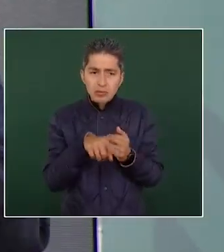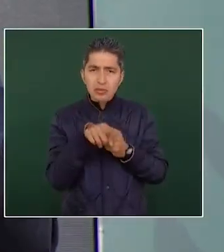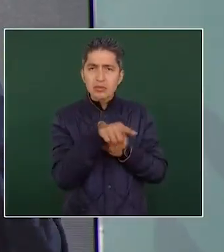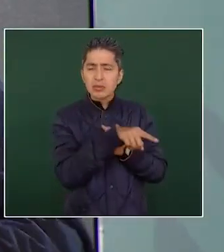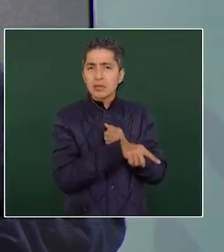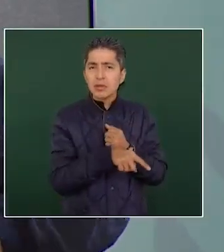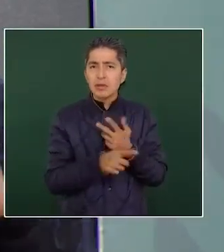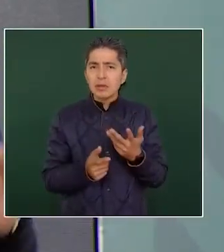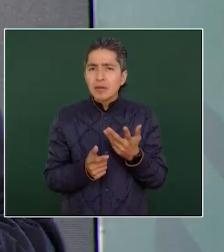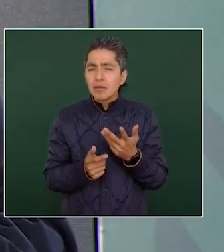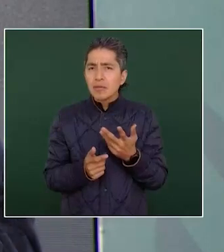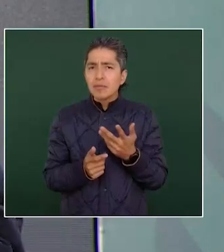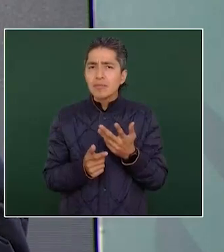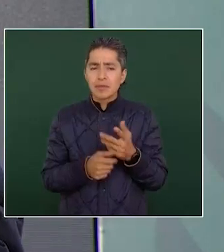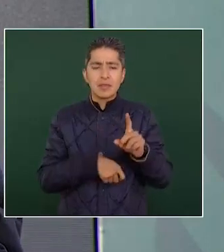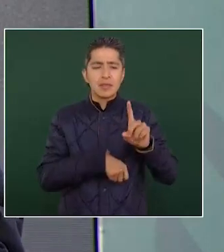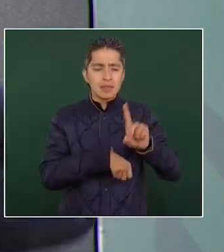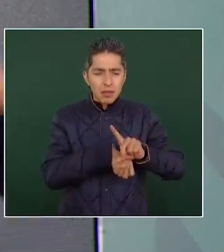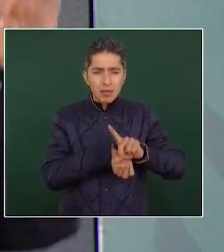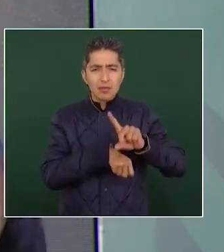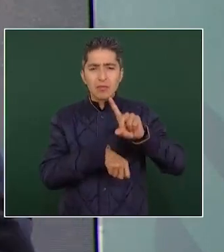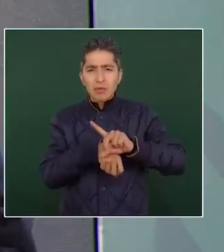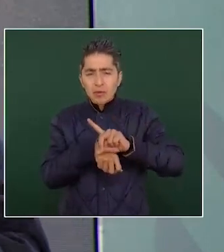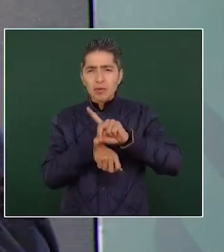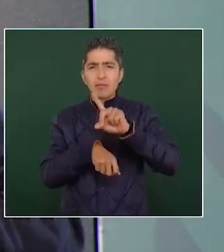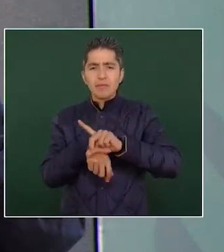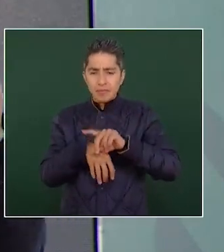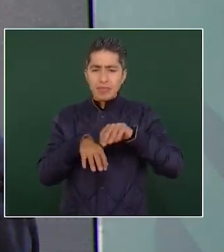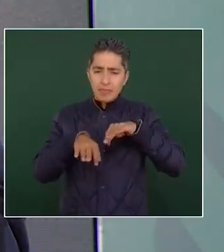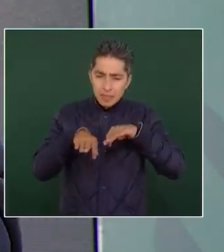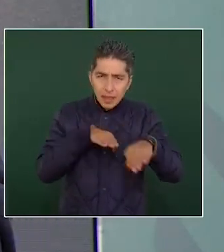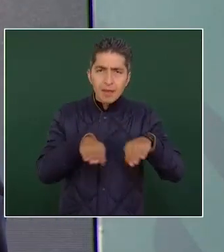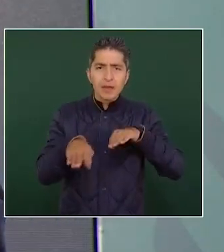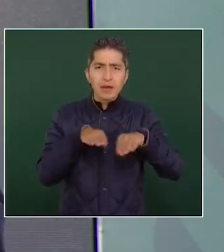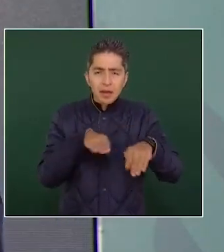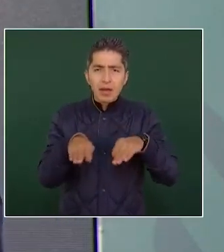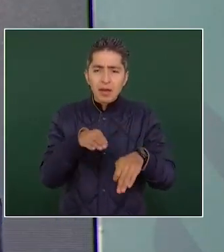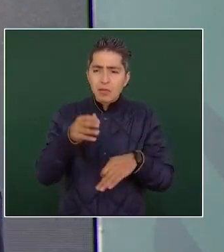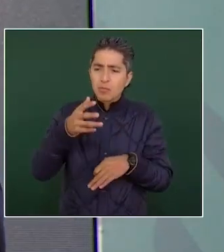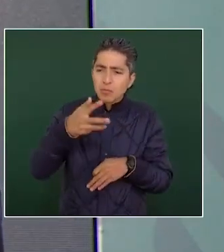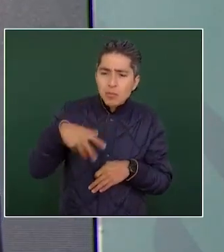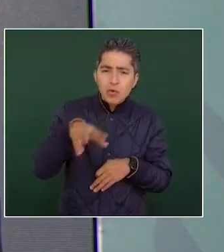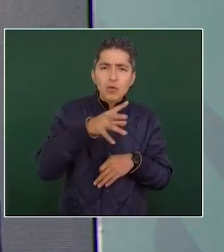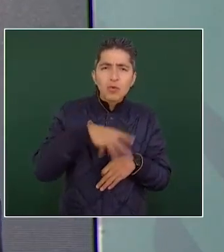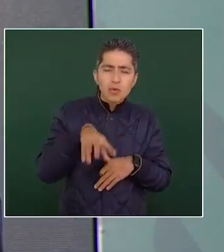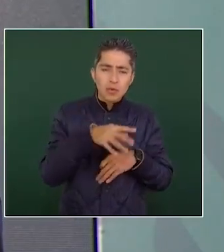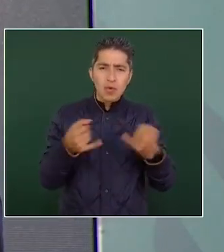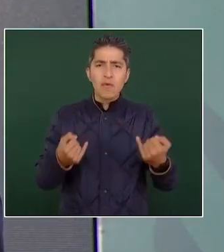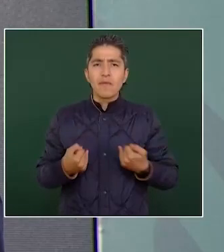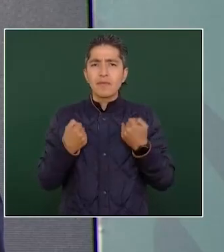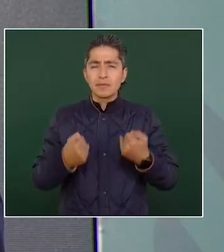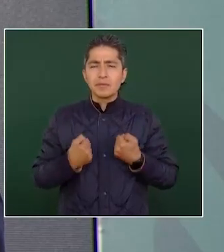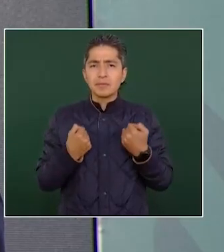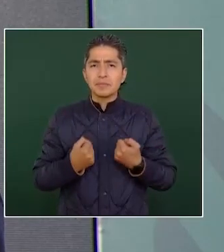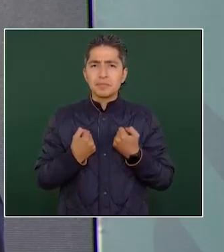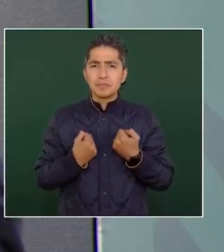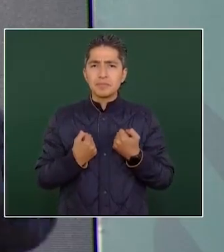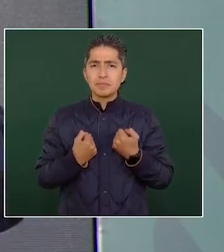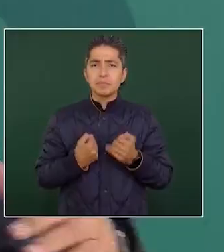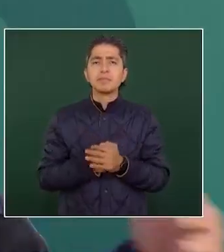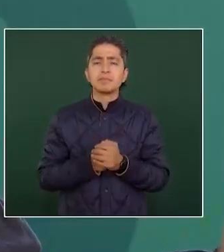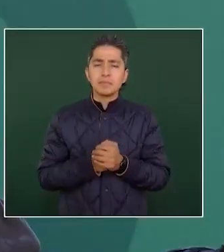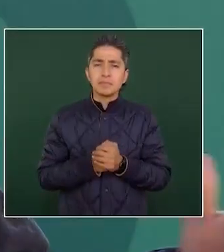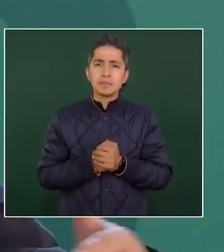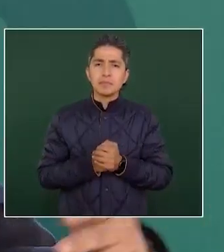Y todos los días estamos trabajando en la búsqueda de los jóvenes. Y